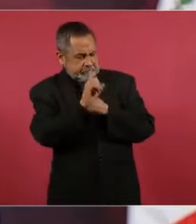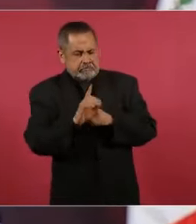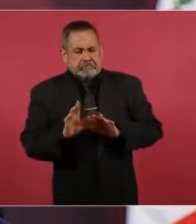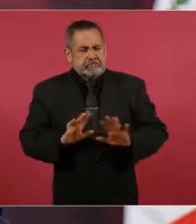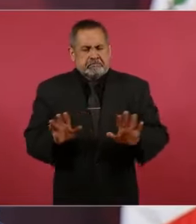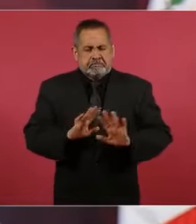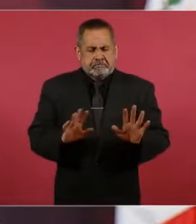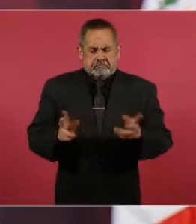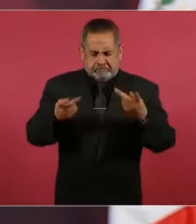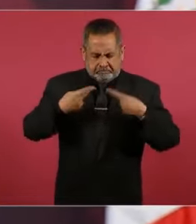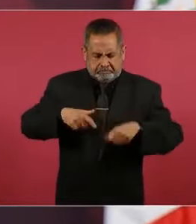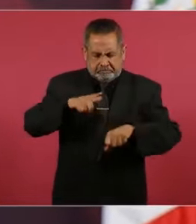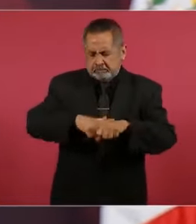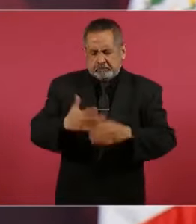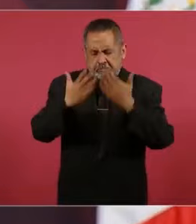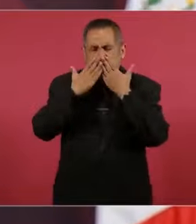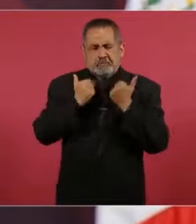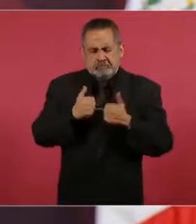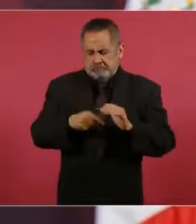nada.